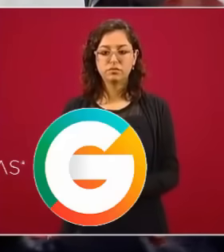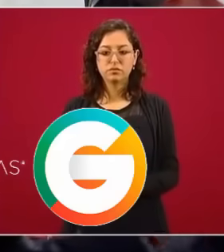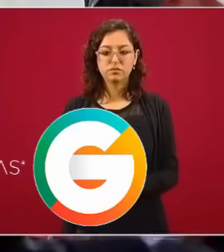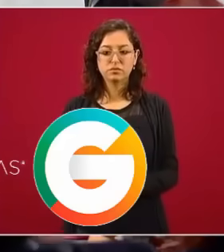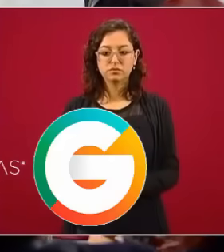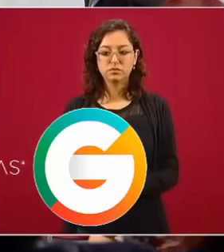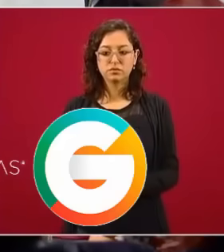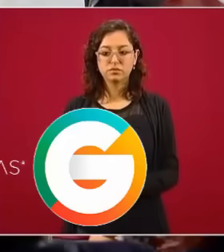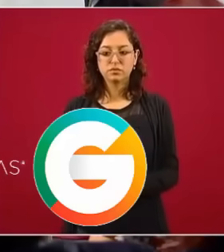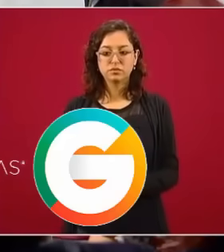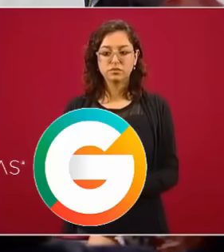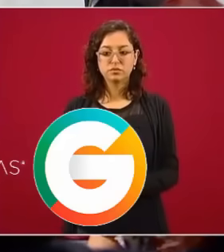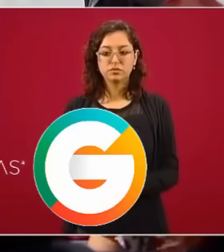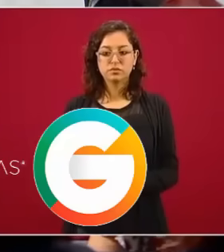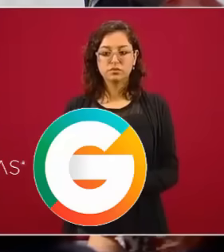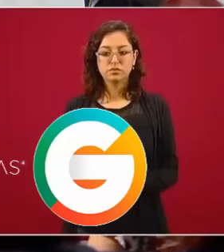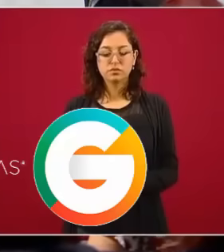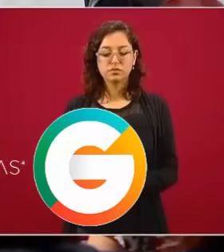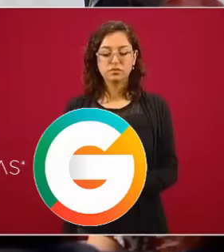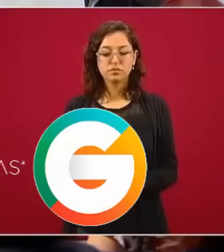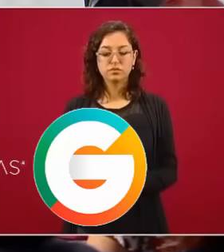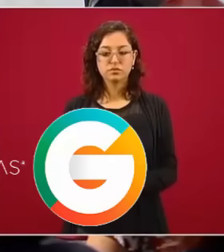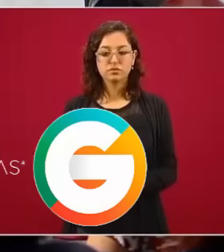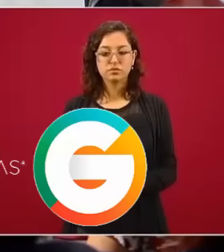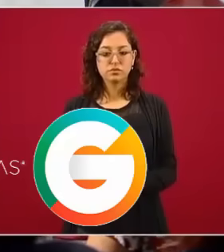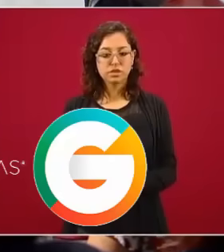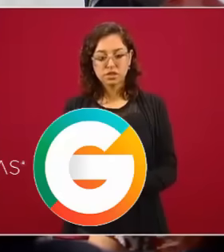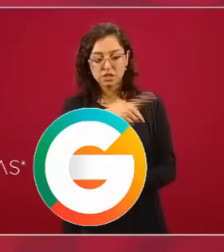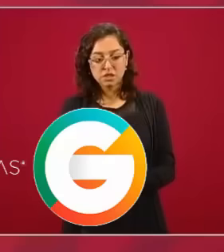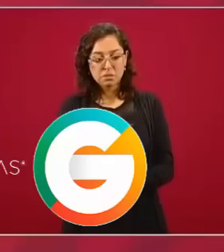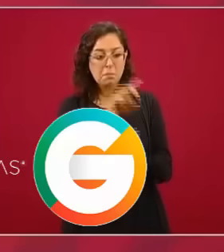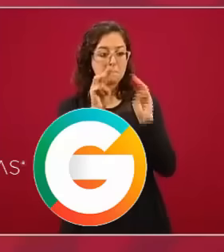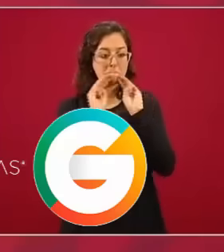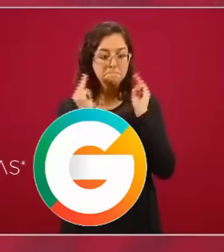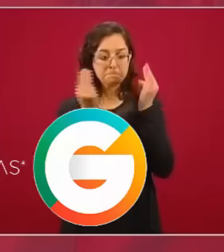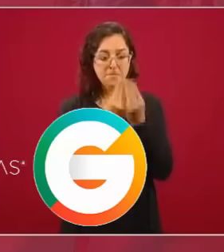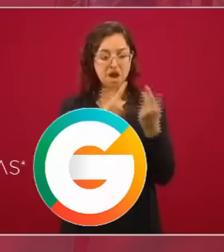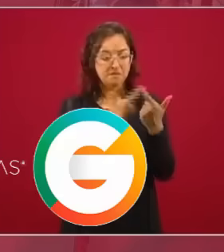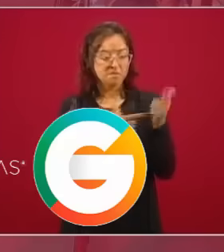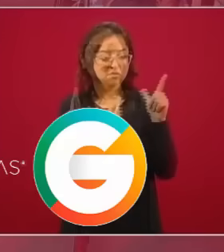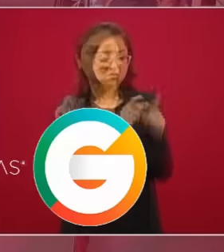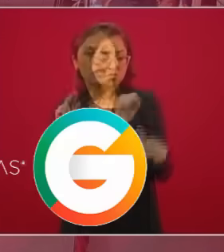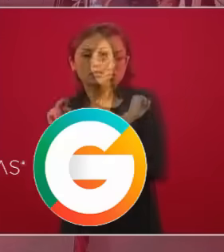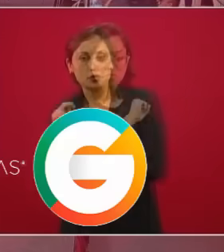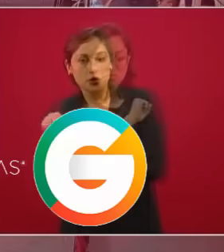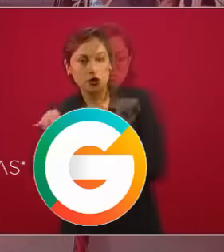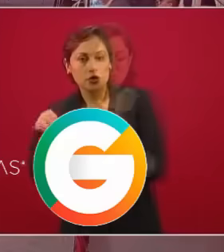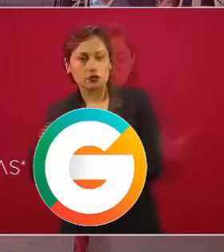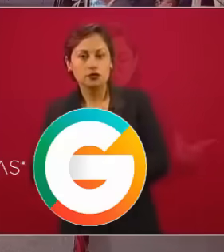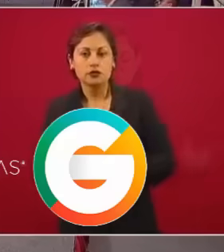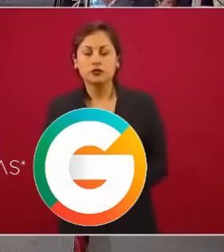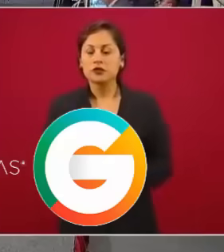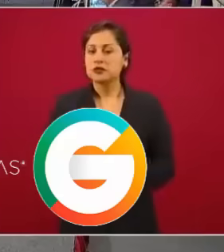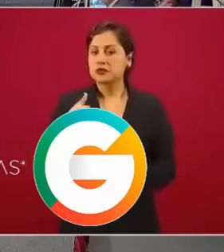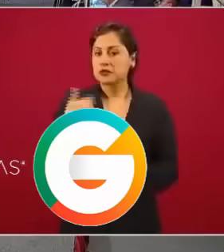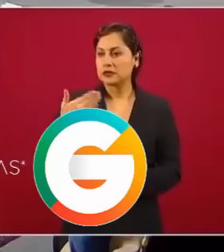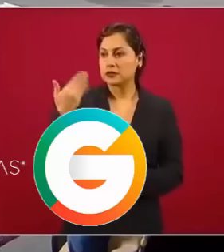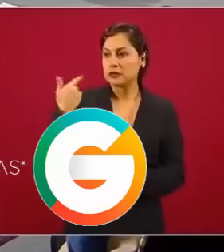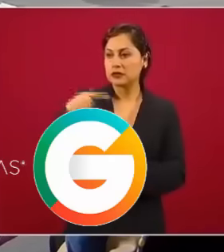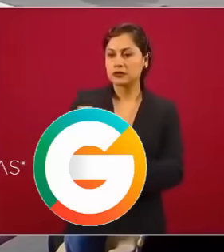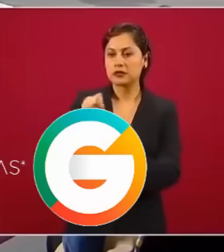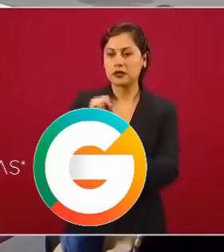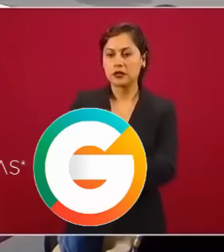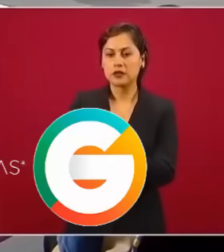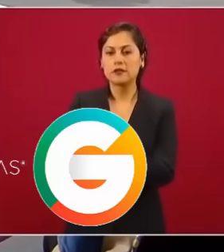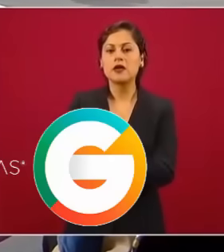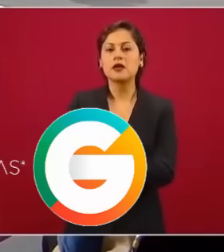así respondió el presidente Andrés Manuel López Obrador. La semana pasada, presidente, se publicó el capítulo 3 de la